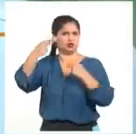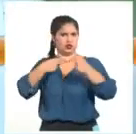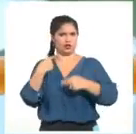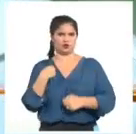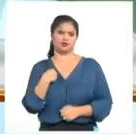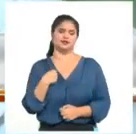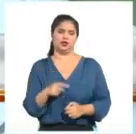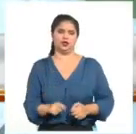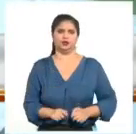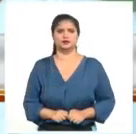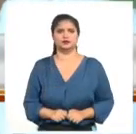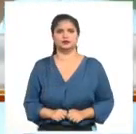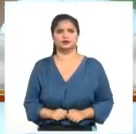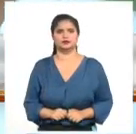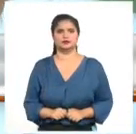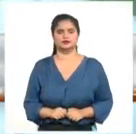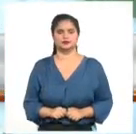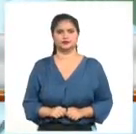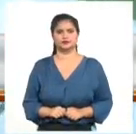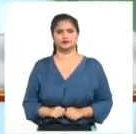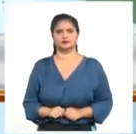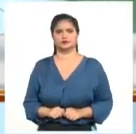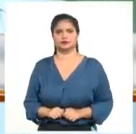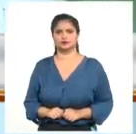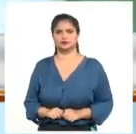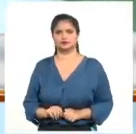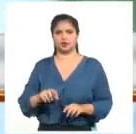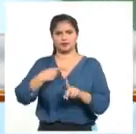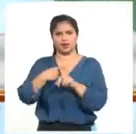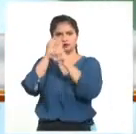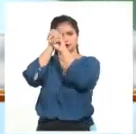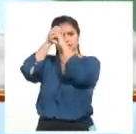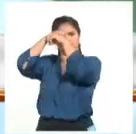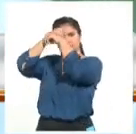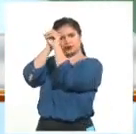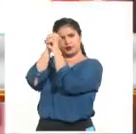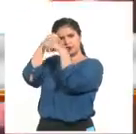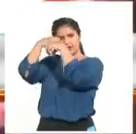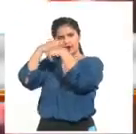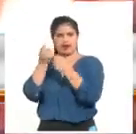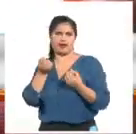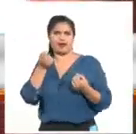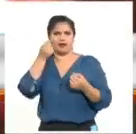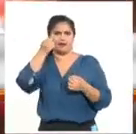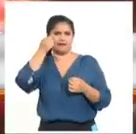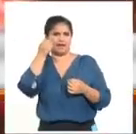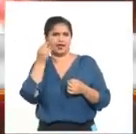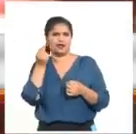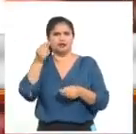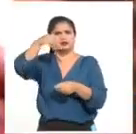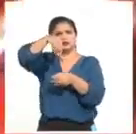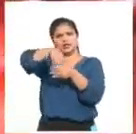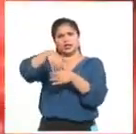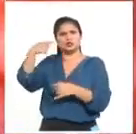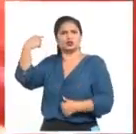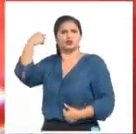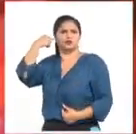lesión, pero también la magnificación endoscópica nos permitió una resección de la